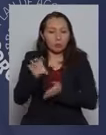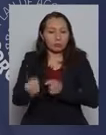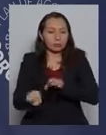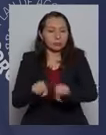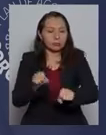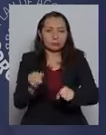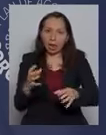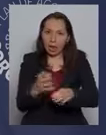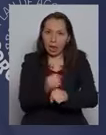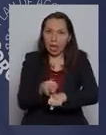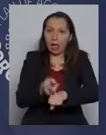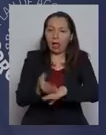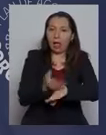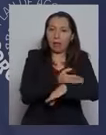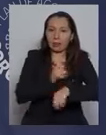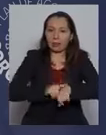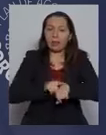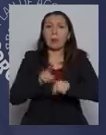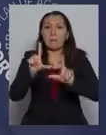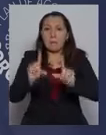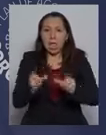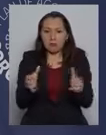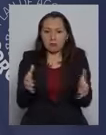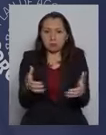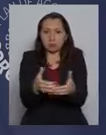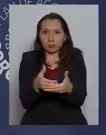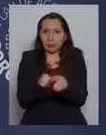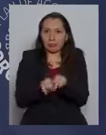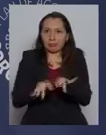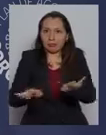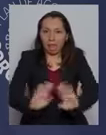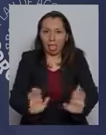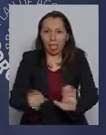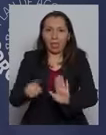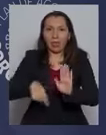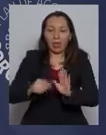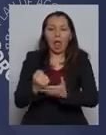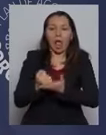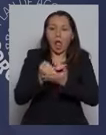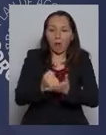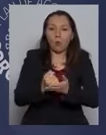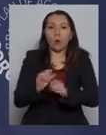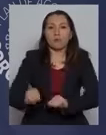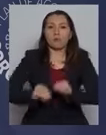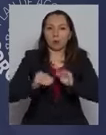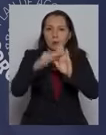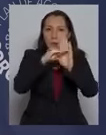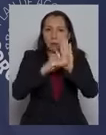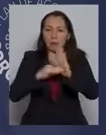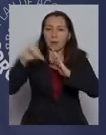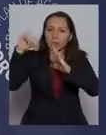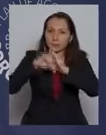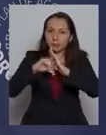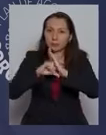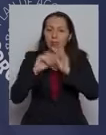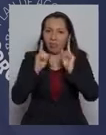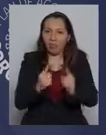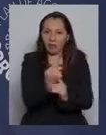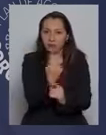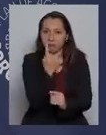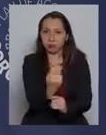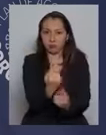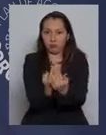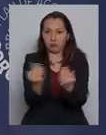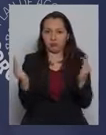detectar oportunamente, contener la propagación del virus y así poder implementar las medidas de aislamiento